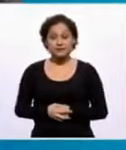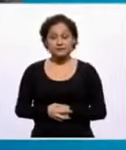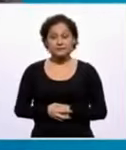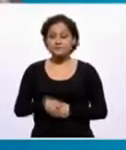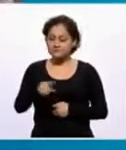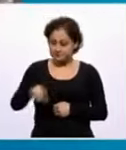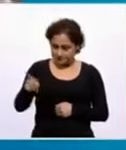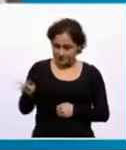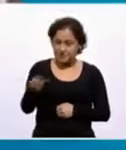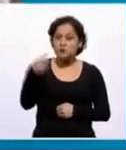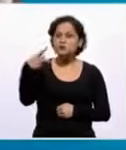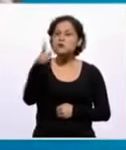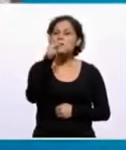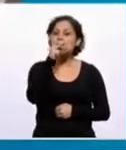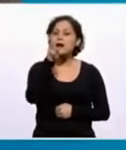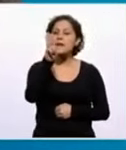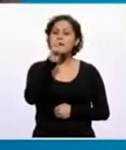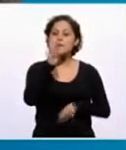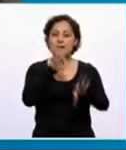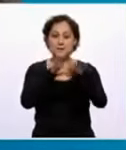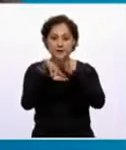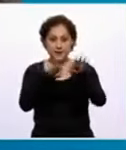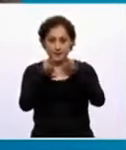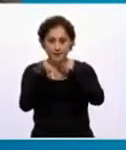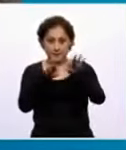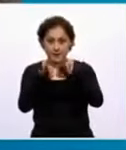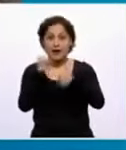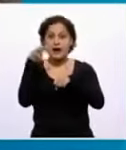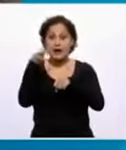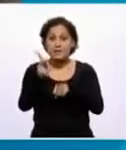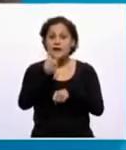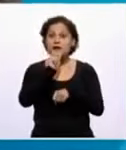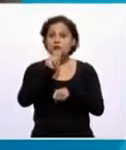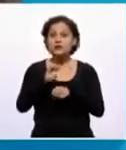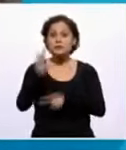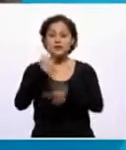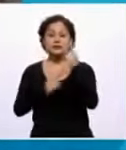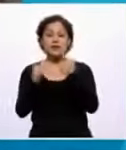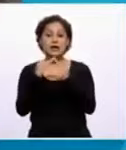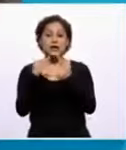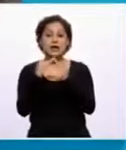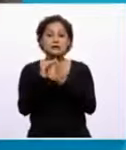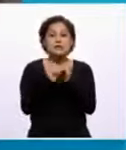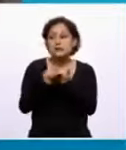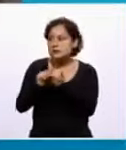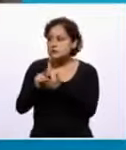¿Cuántos de vuestros padres o madres trabajan y a la vez se ocupan de las tareas de casa?